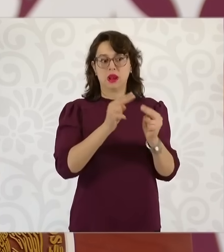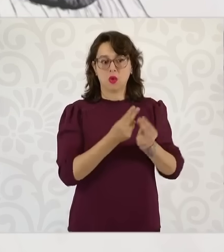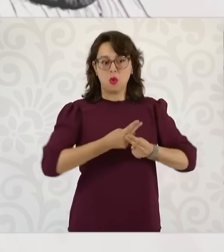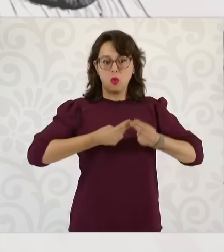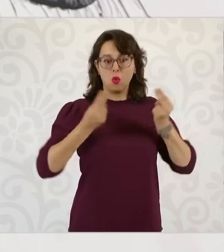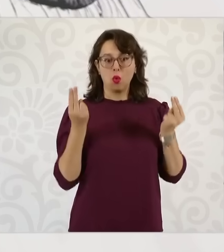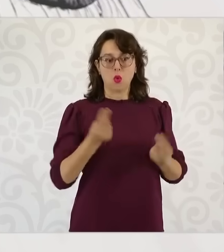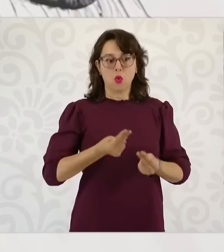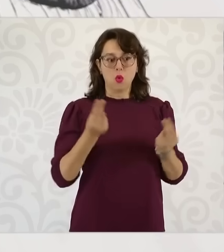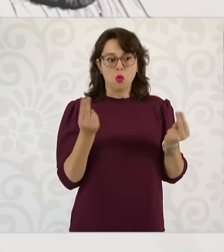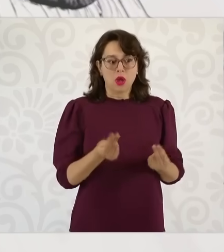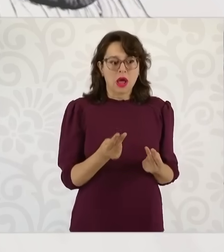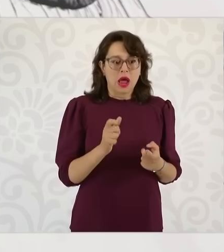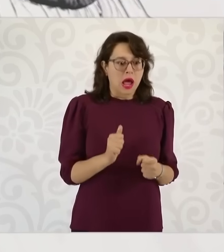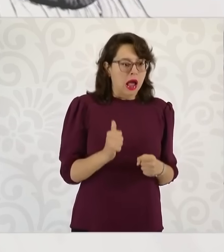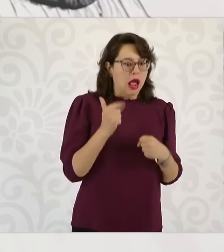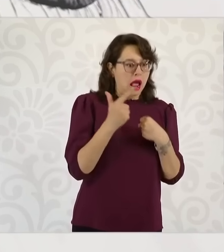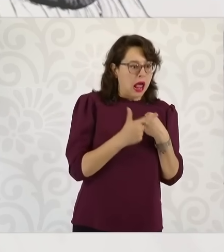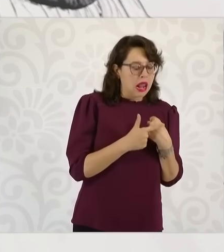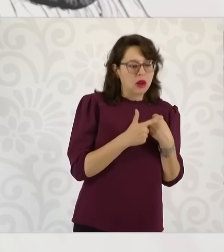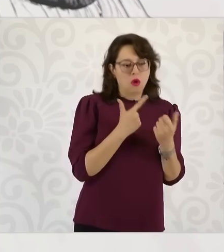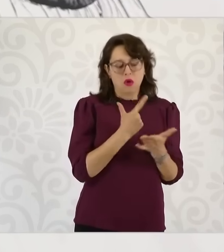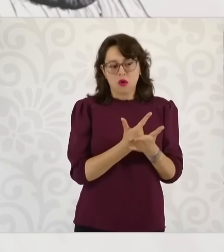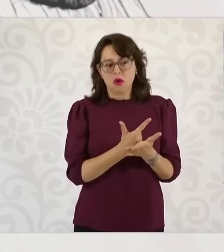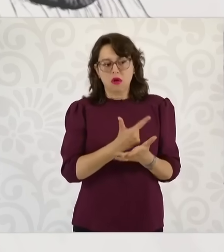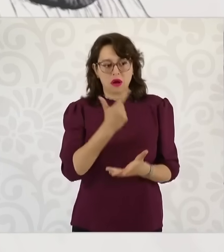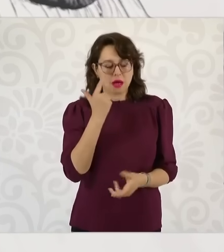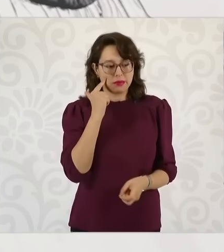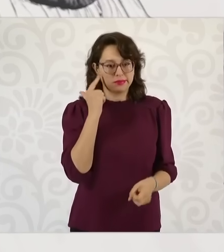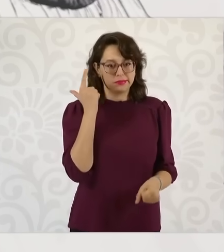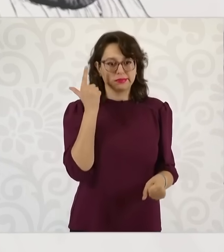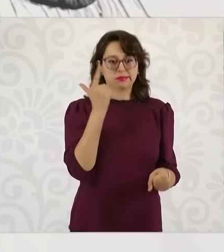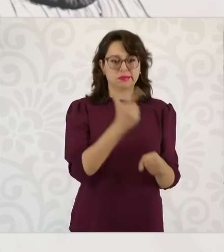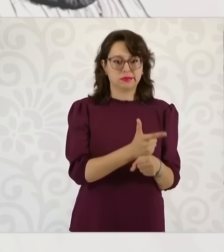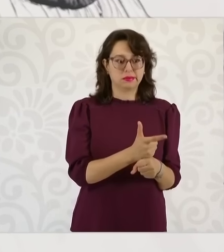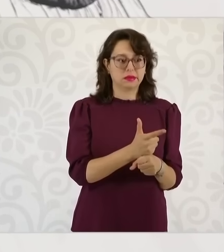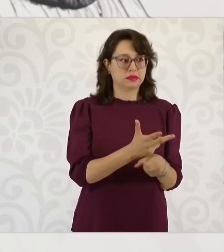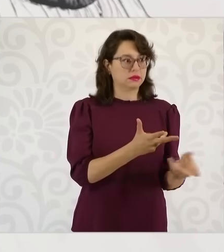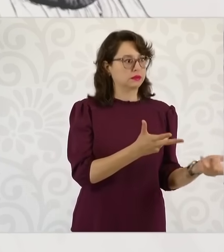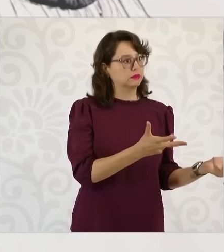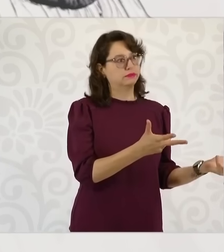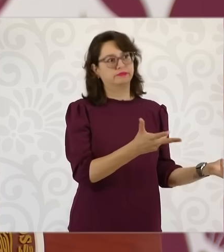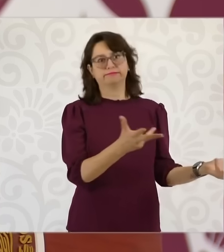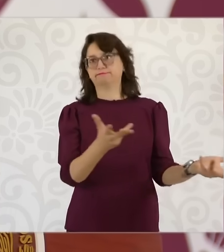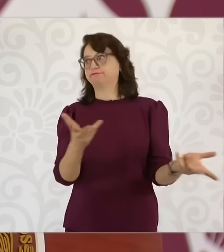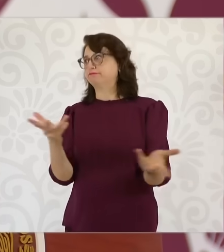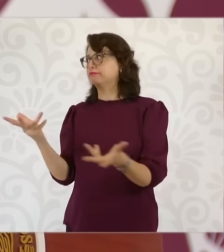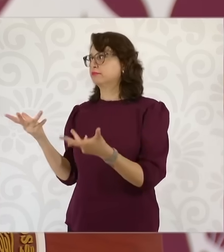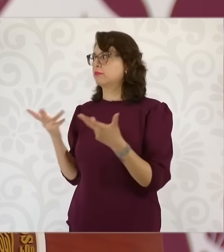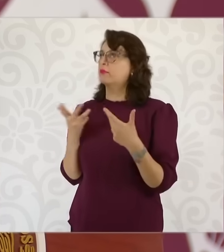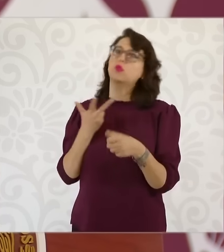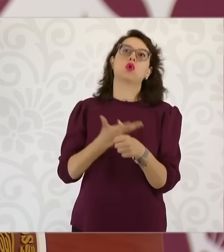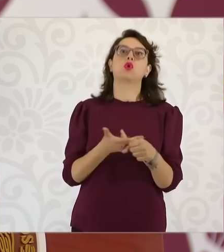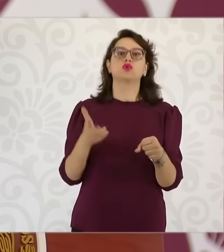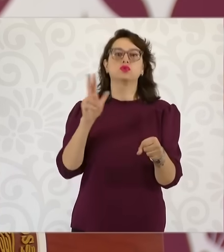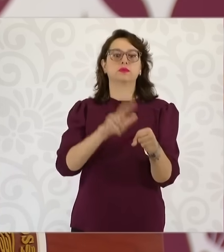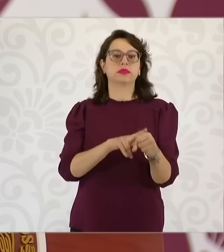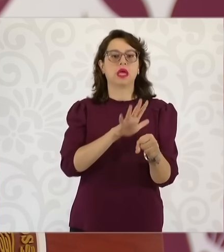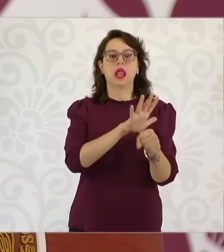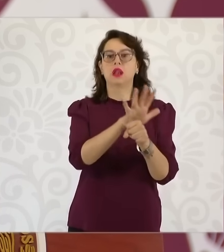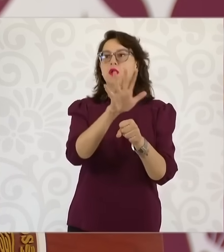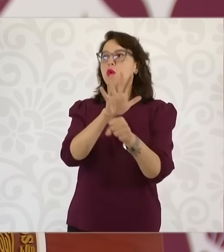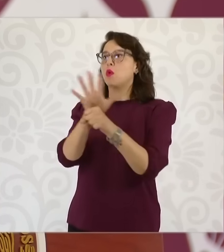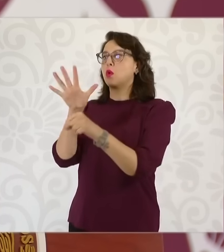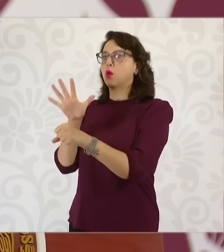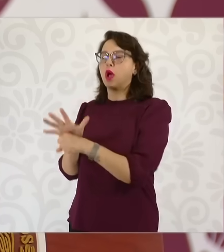urgente, si ve que tiene algún problema mayor. Entonces, ¿a dónde va a acudir? Pues puede